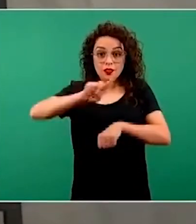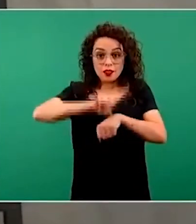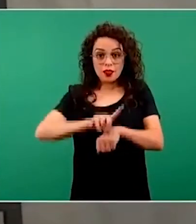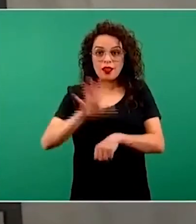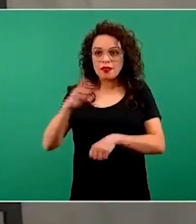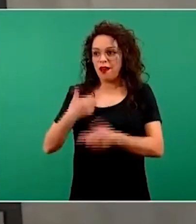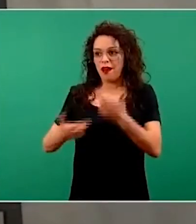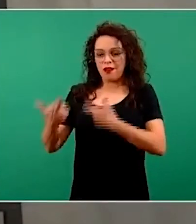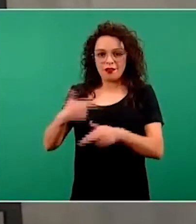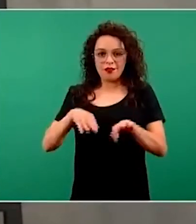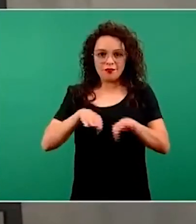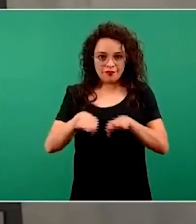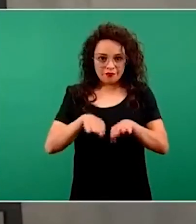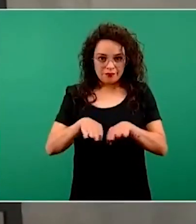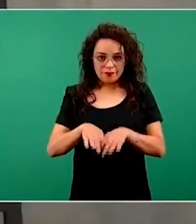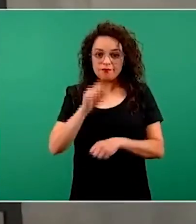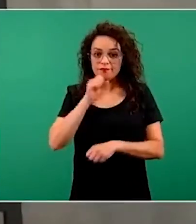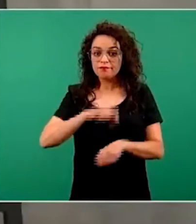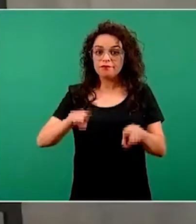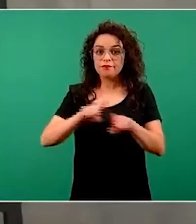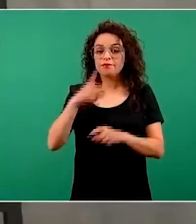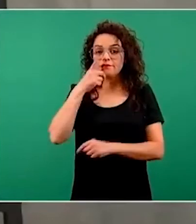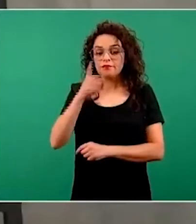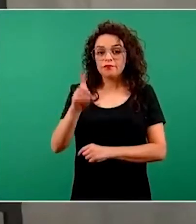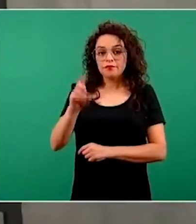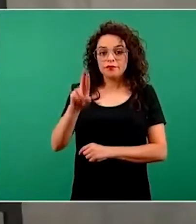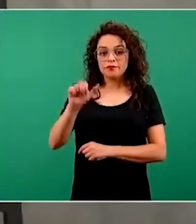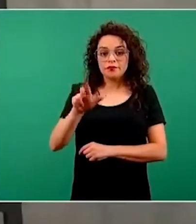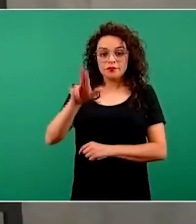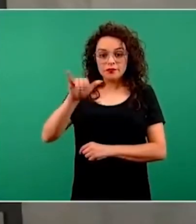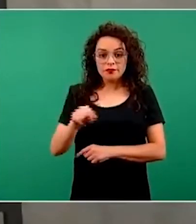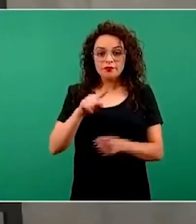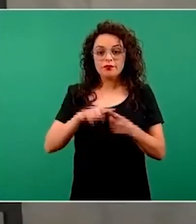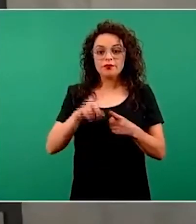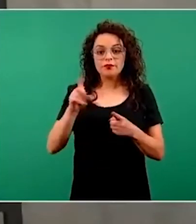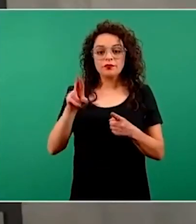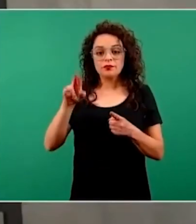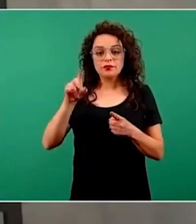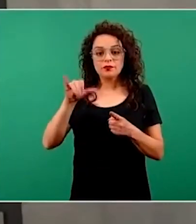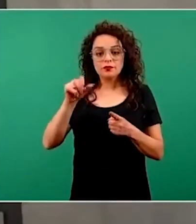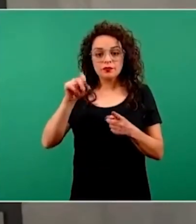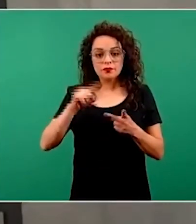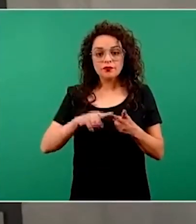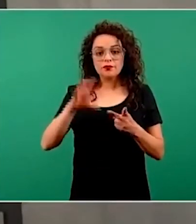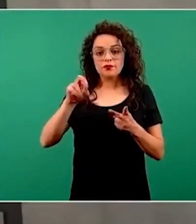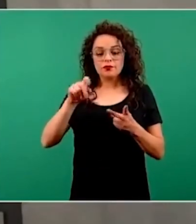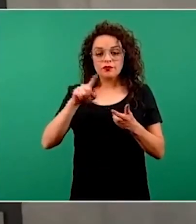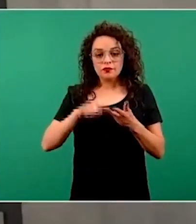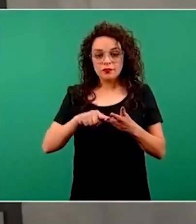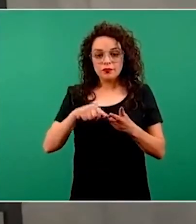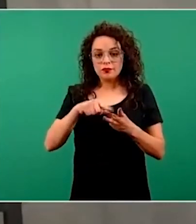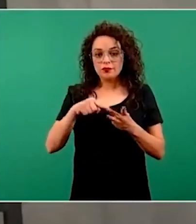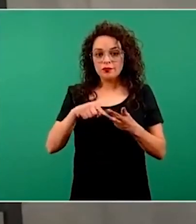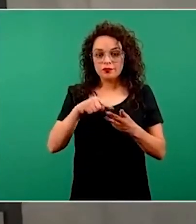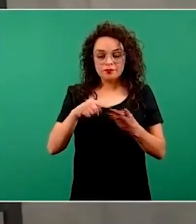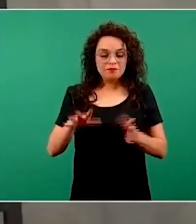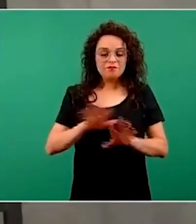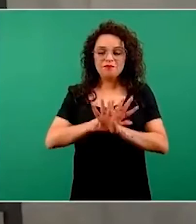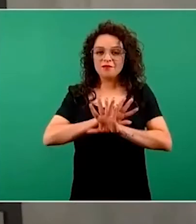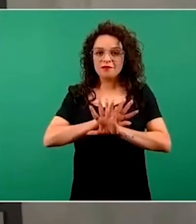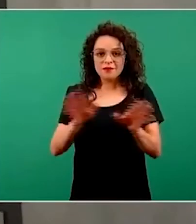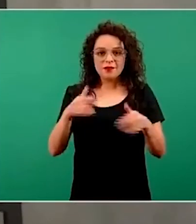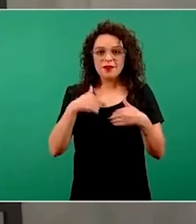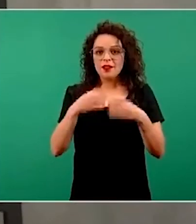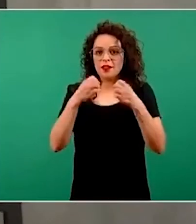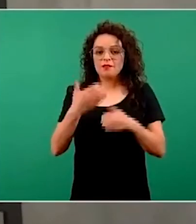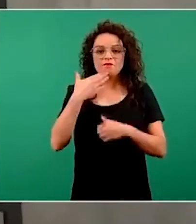este miércoles de manera virtual en el informe técnico diario del coronavirus tras su contagio pero avisó que